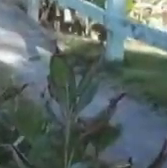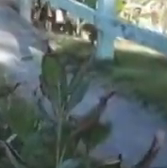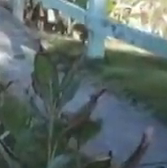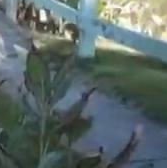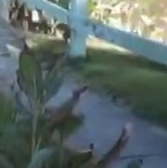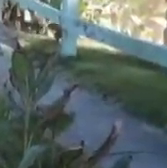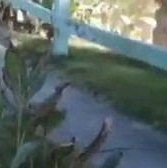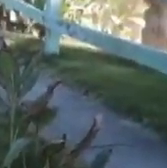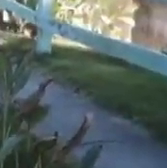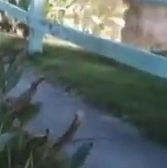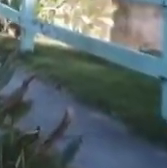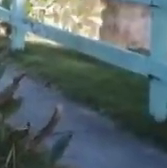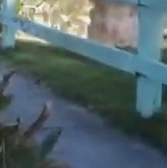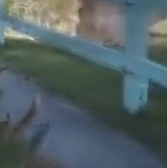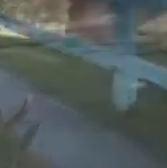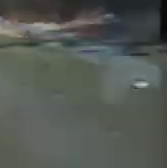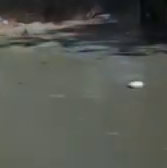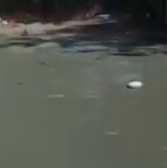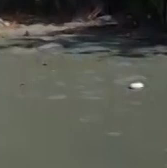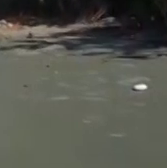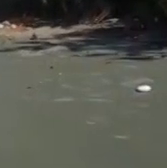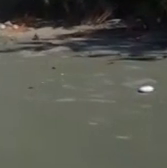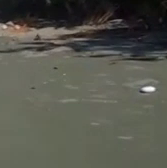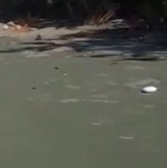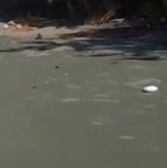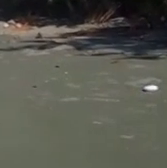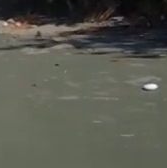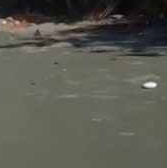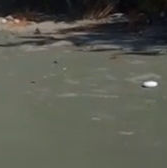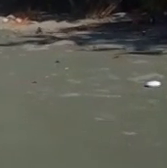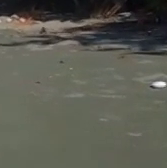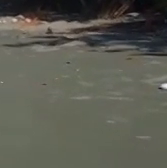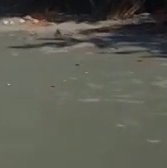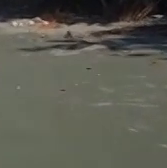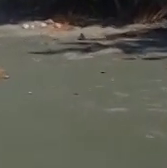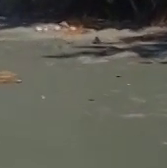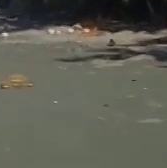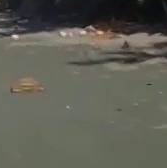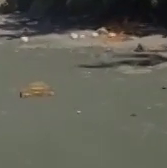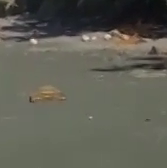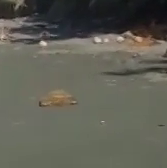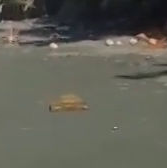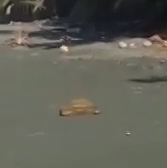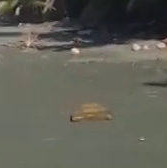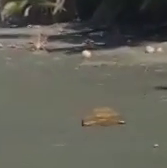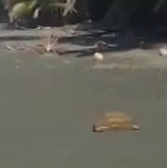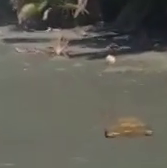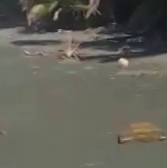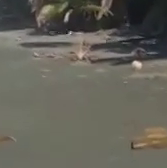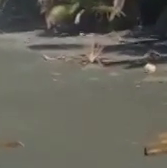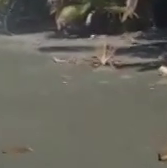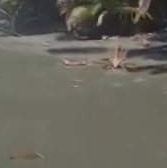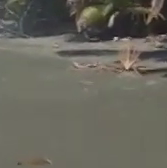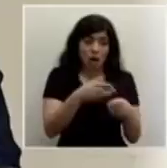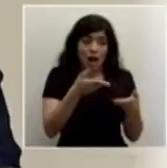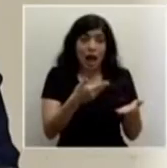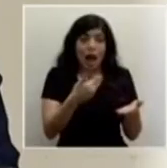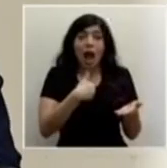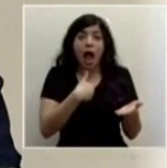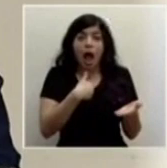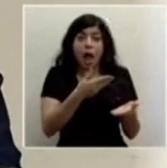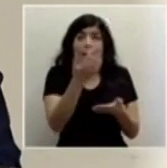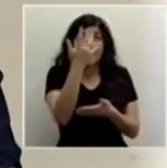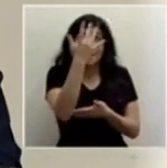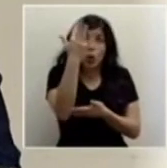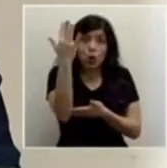Esto aplica para el Parque Nacional Corcovado. En los parques nacionales, en estos que tenemos bosque